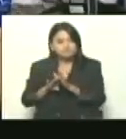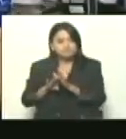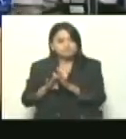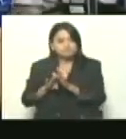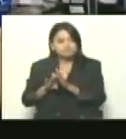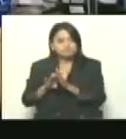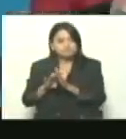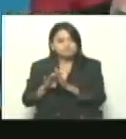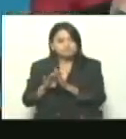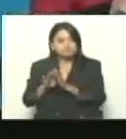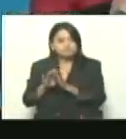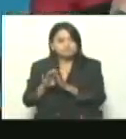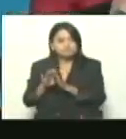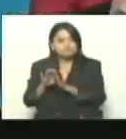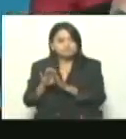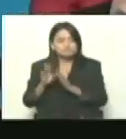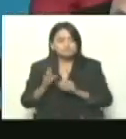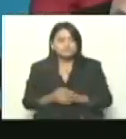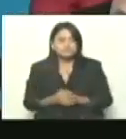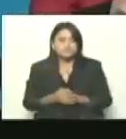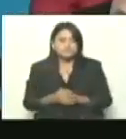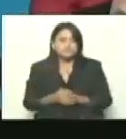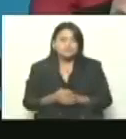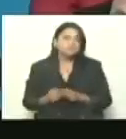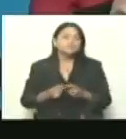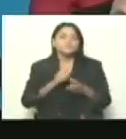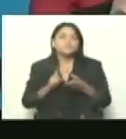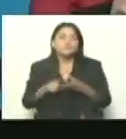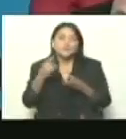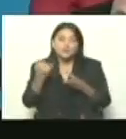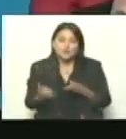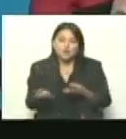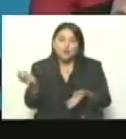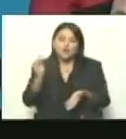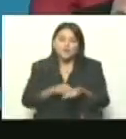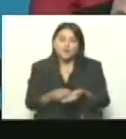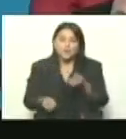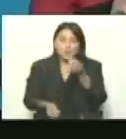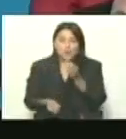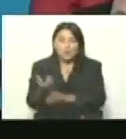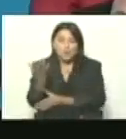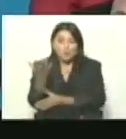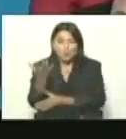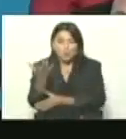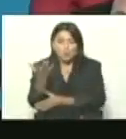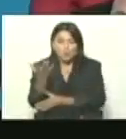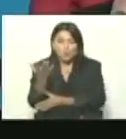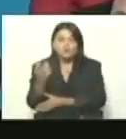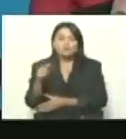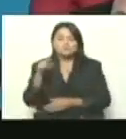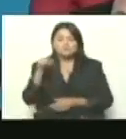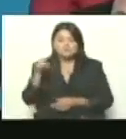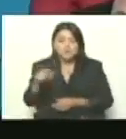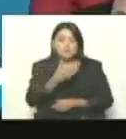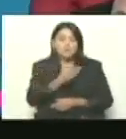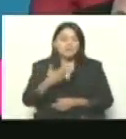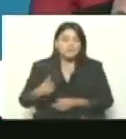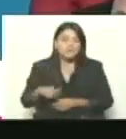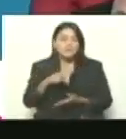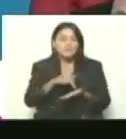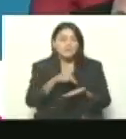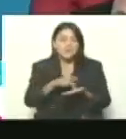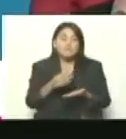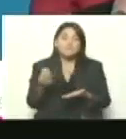esa organización. De tratado pasó a organización, y ahora se habla de un nuevo relanzamiento, donde los presidentes tengan un rol mucho más activo. Es importante